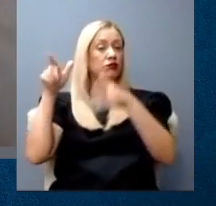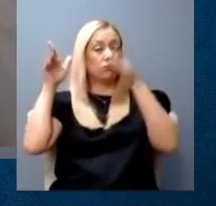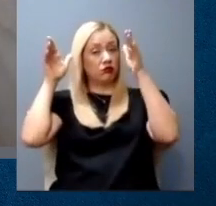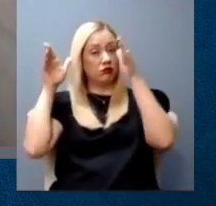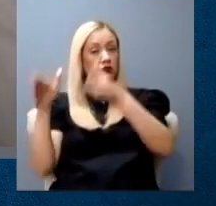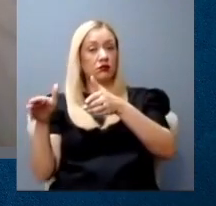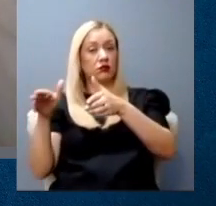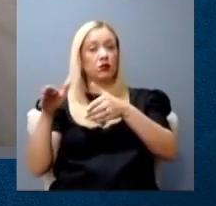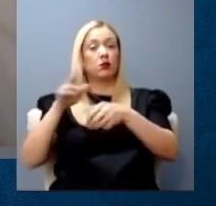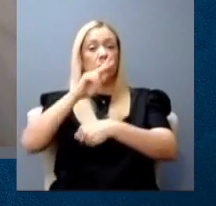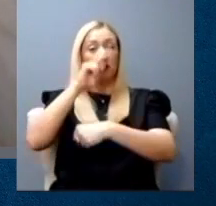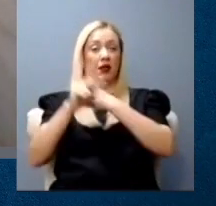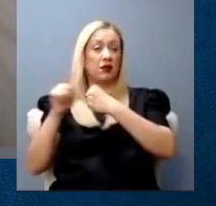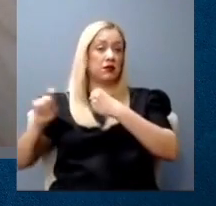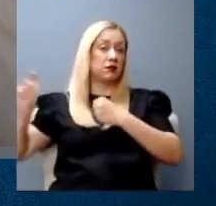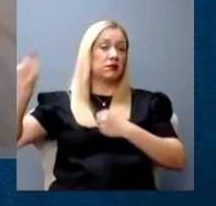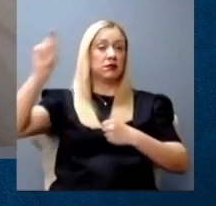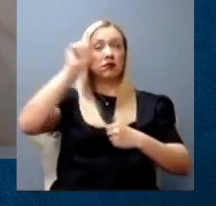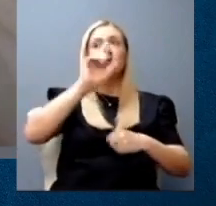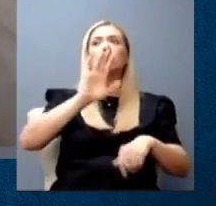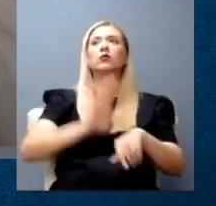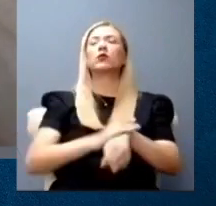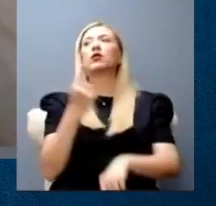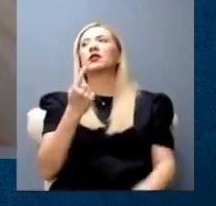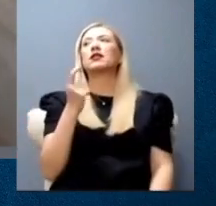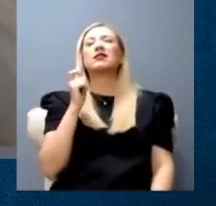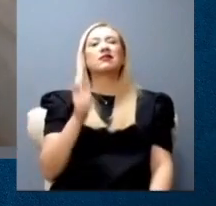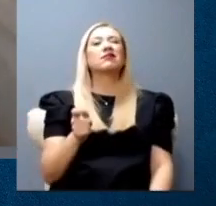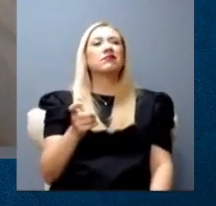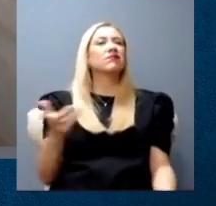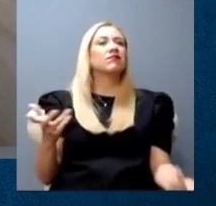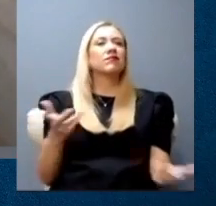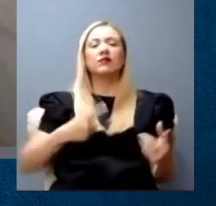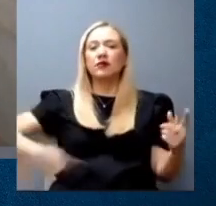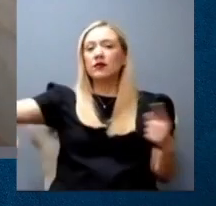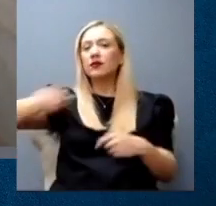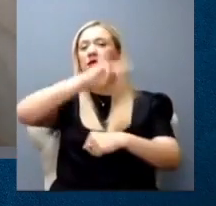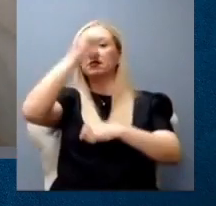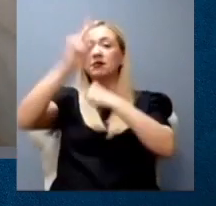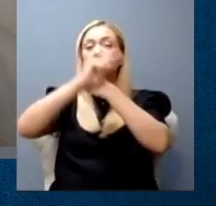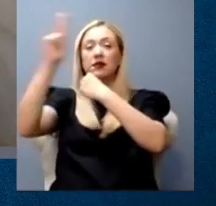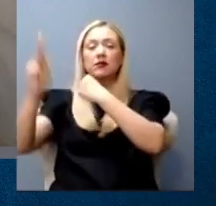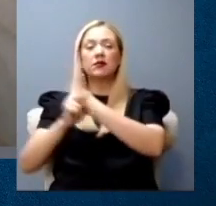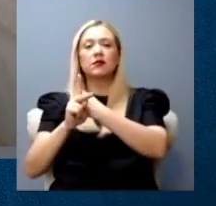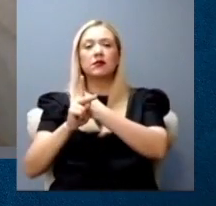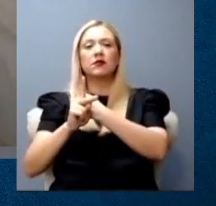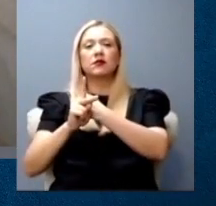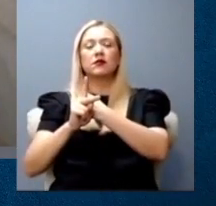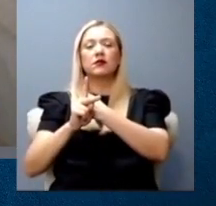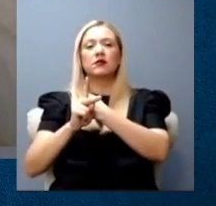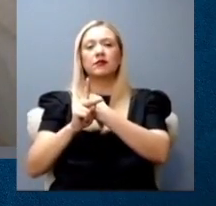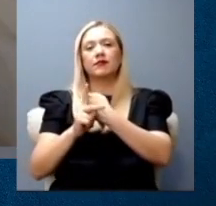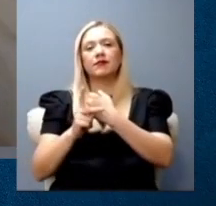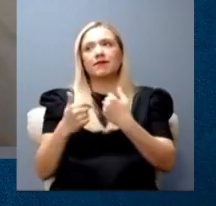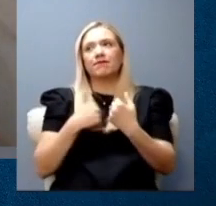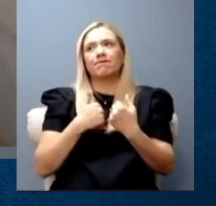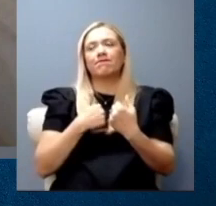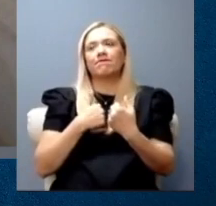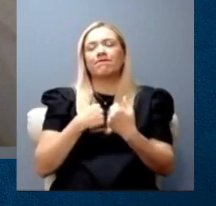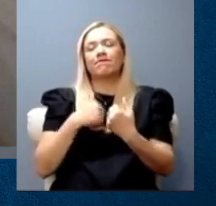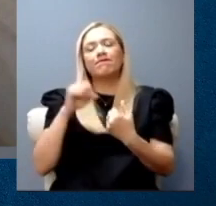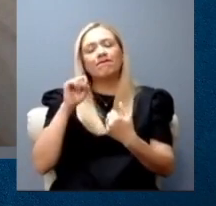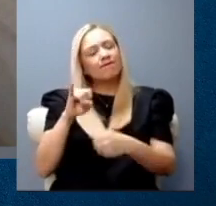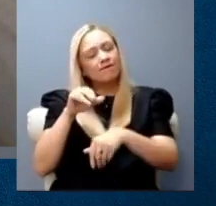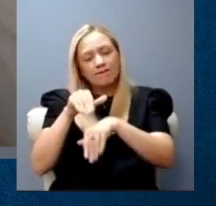las naciones, porque finalmente se trata de que las naciones van a ir cediendo algo de su soberanía a fin de